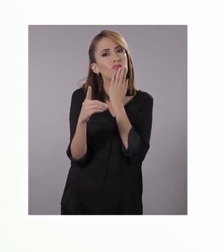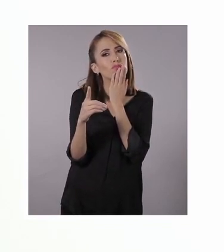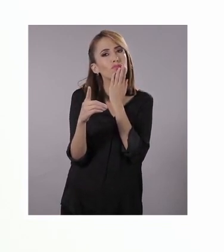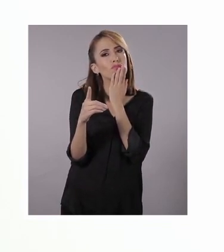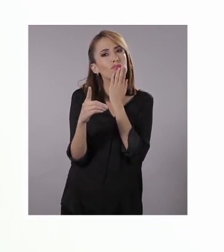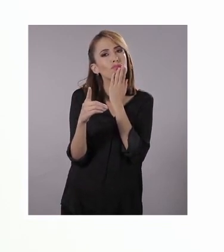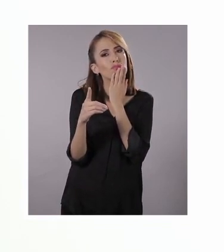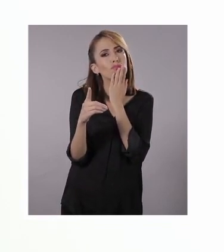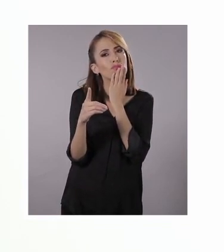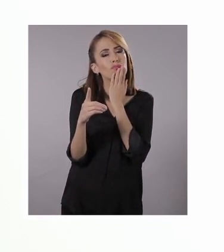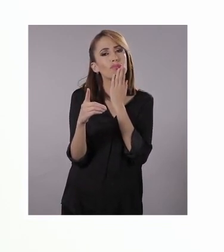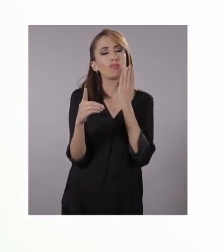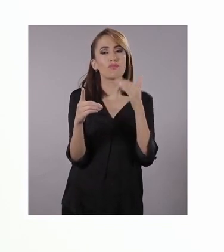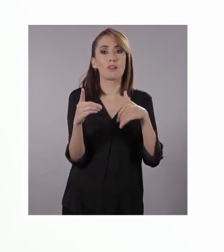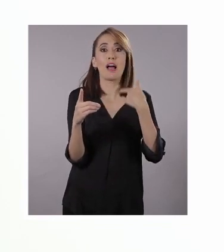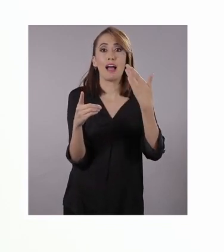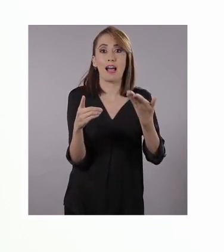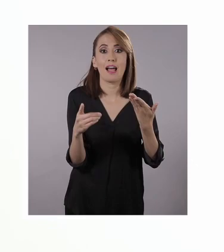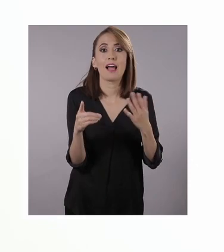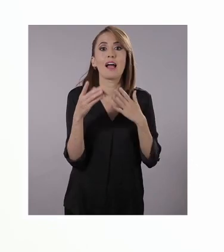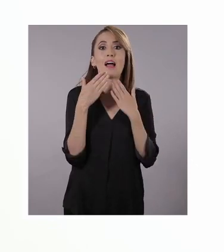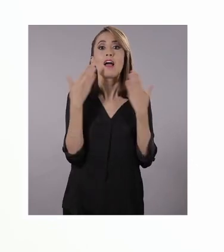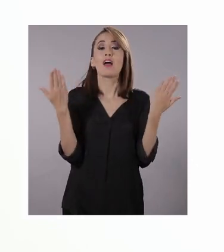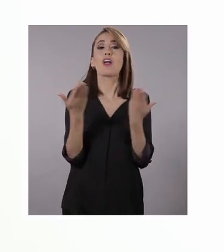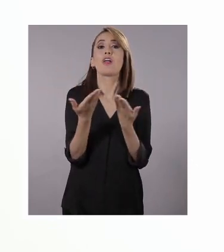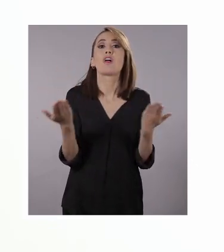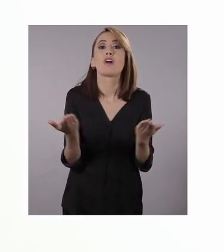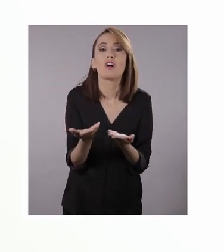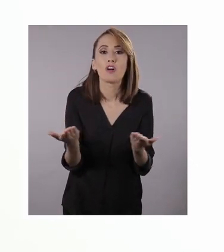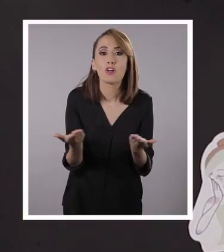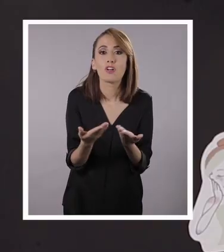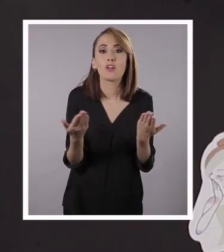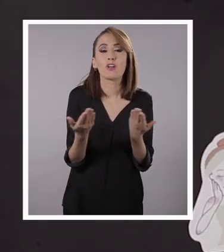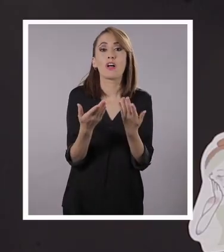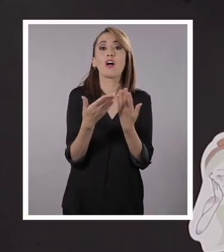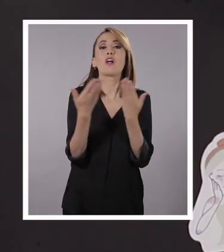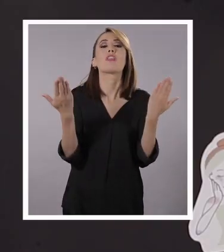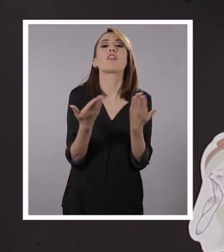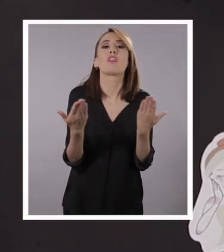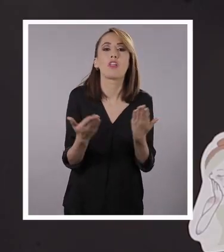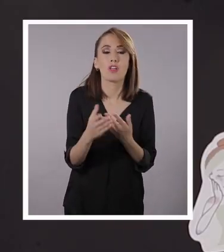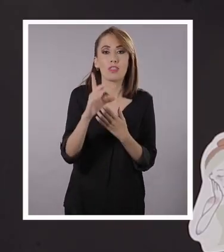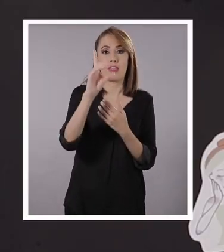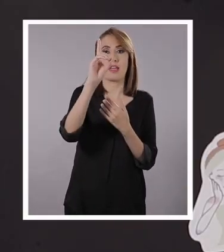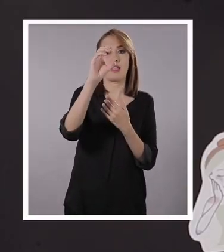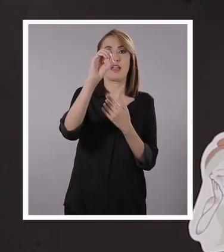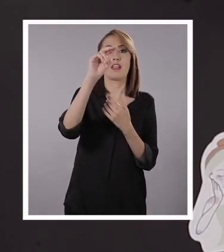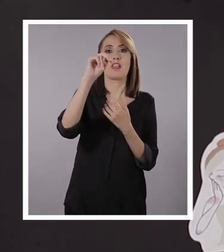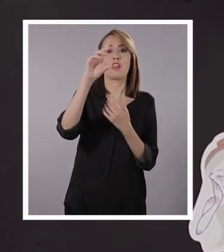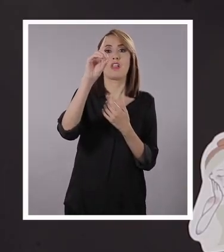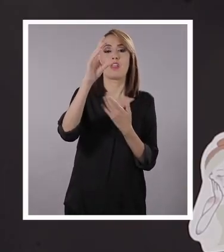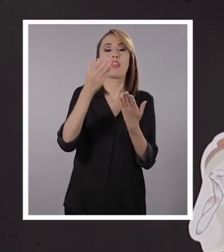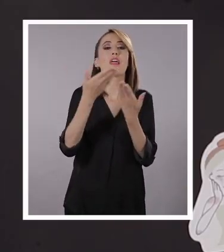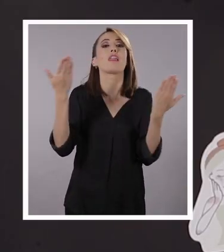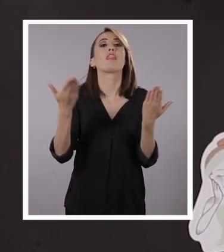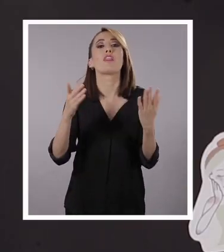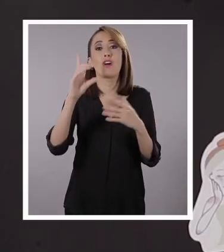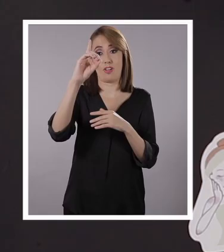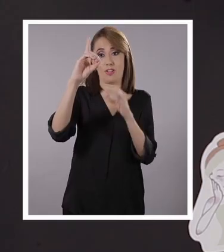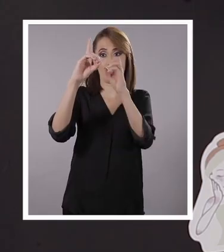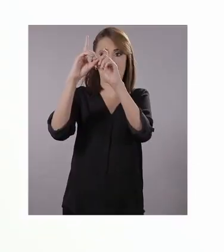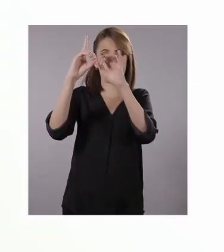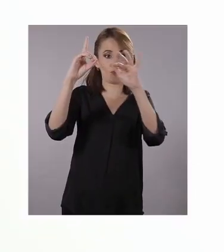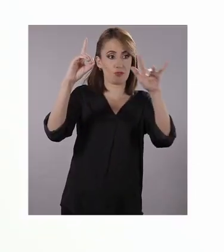Ok, ¿y si me voy por ahí, si me voy por allá? ¡Muy bien! ¡Qué genial! Donde quiera